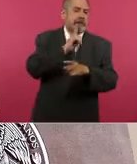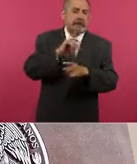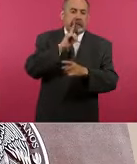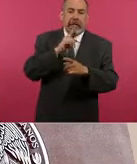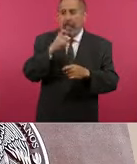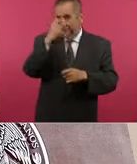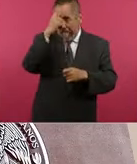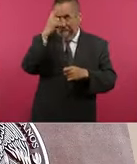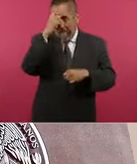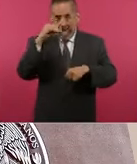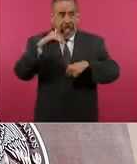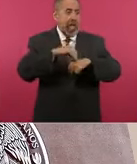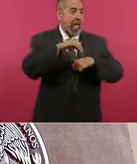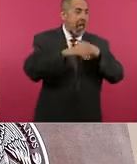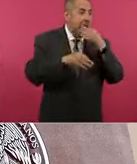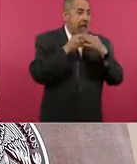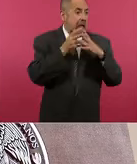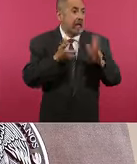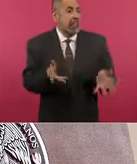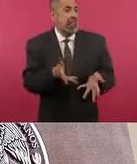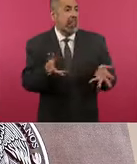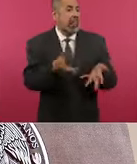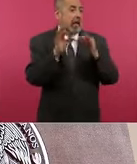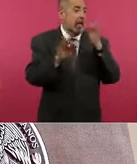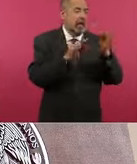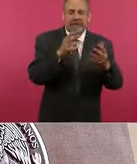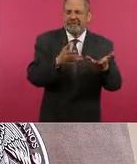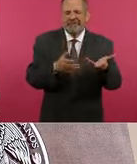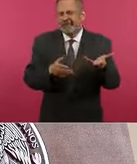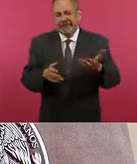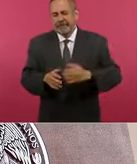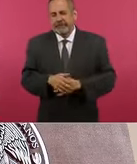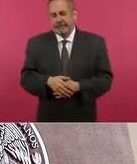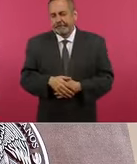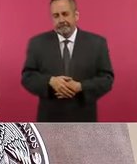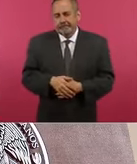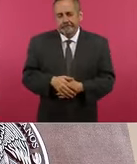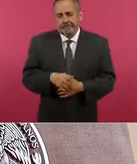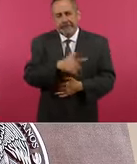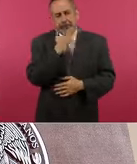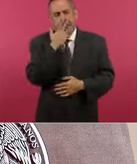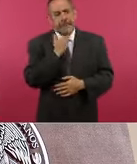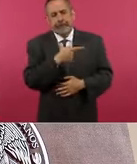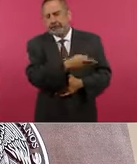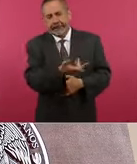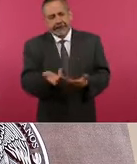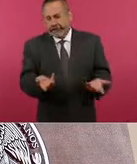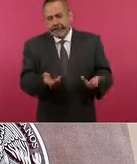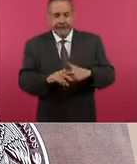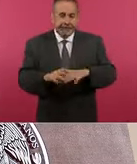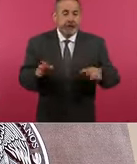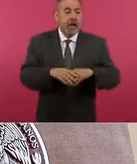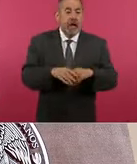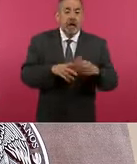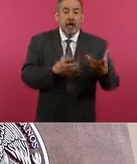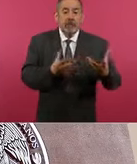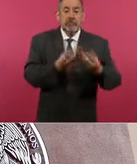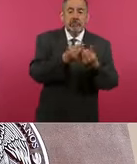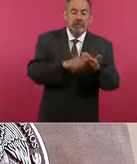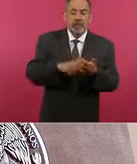intentar llegar el ánimo de la gente. Ya sabemos que no está funcionando. A la campaña se unieron